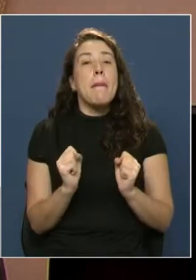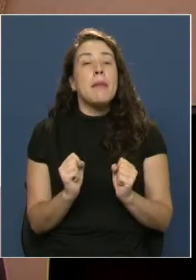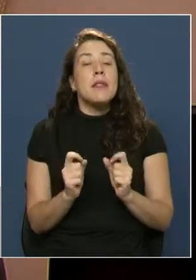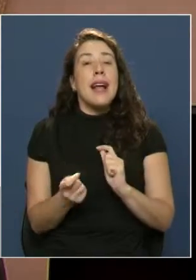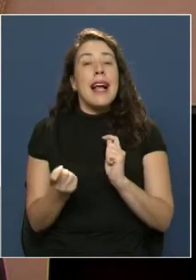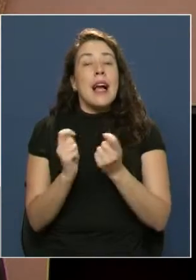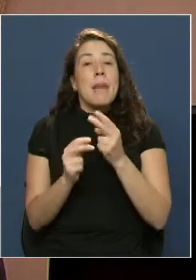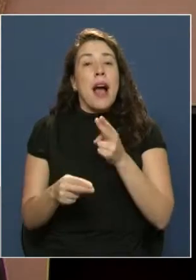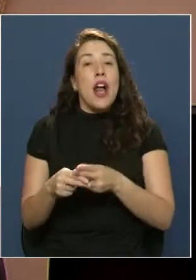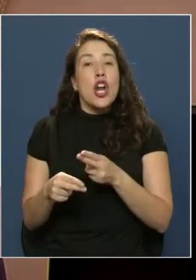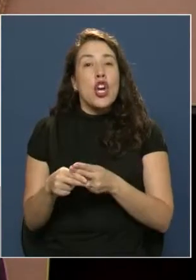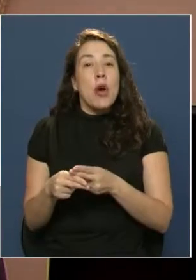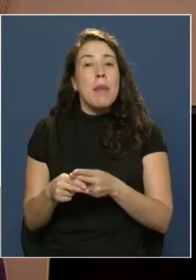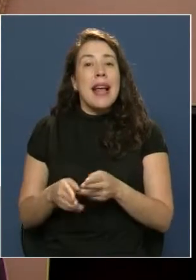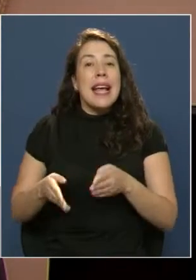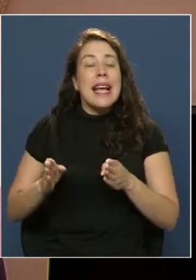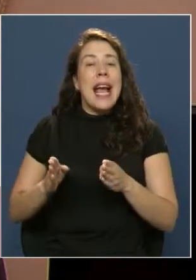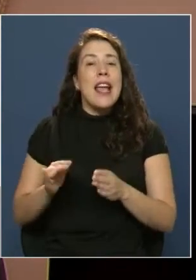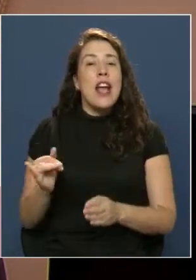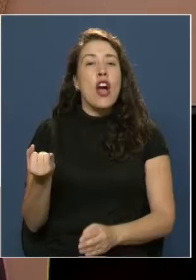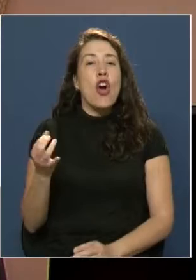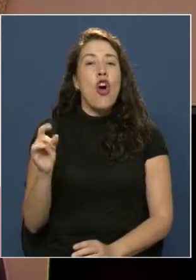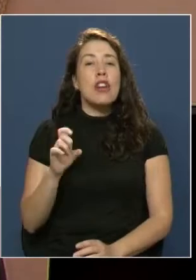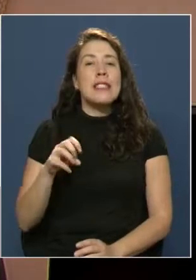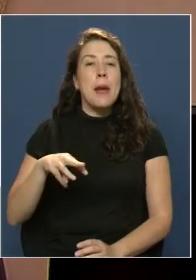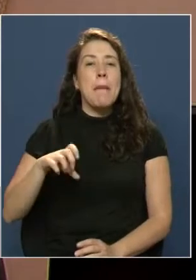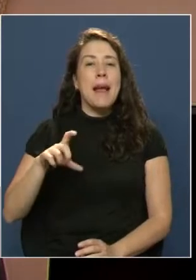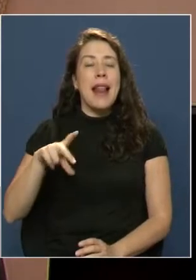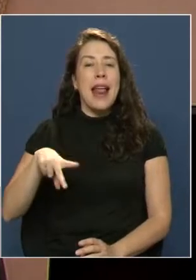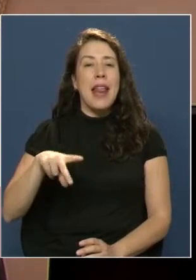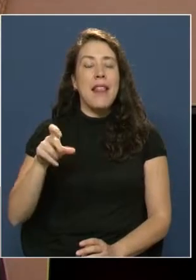de cambiar el nombre de la calle José Menéndez en Punta Arenas.